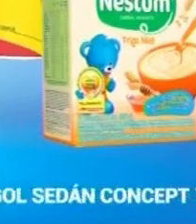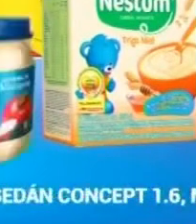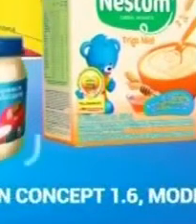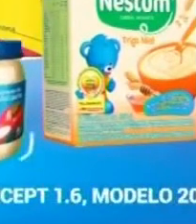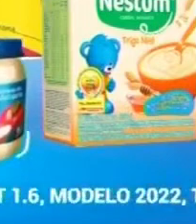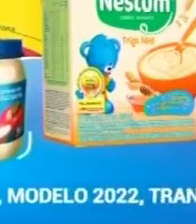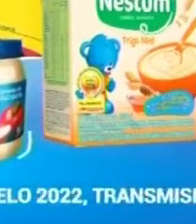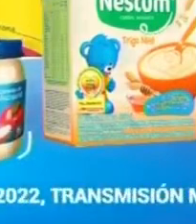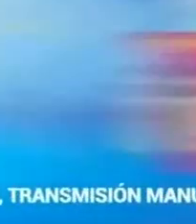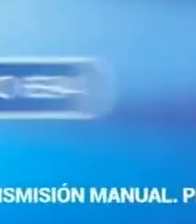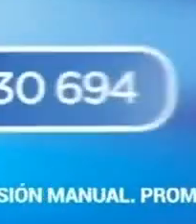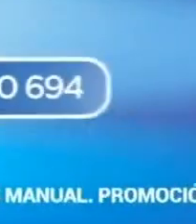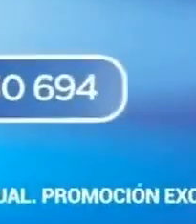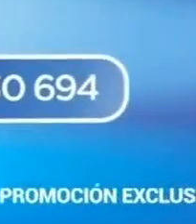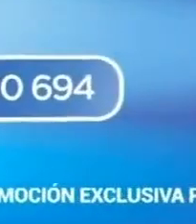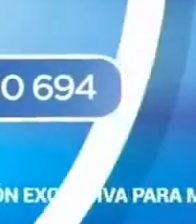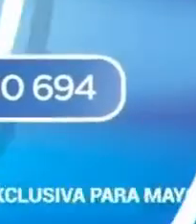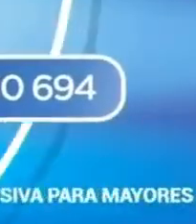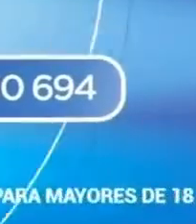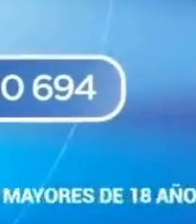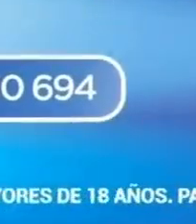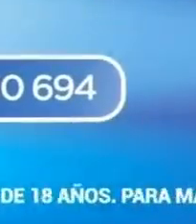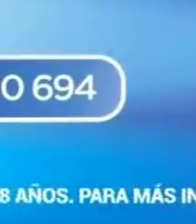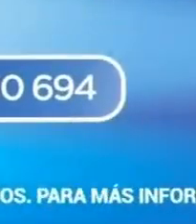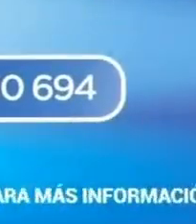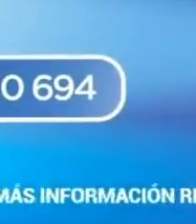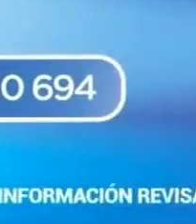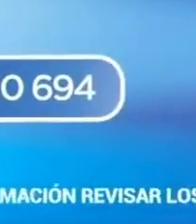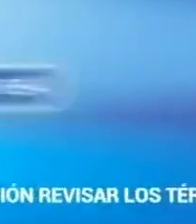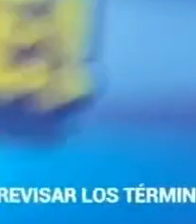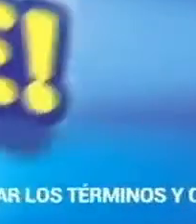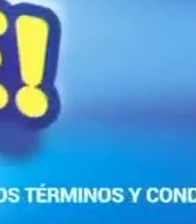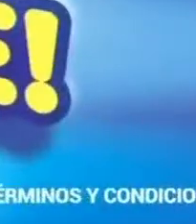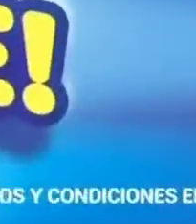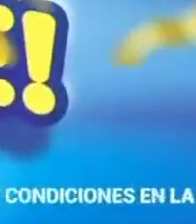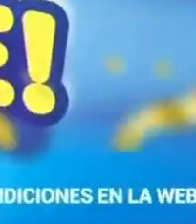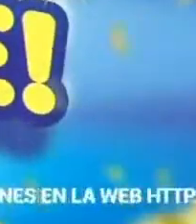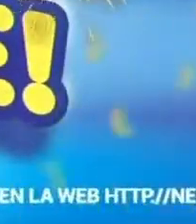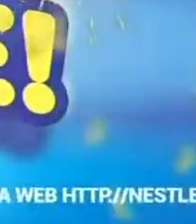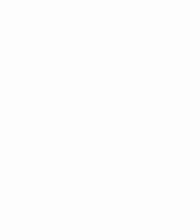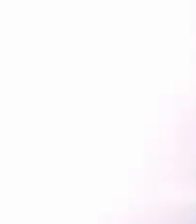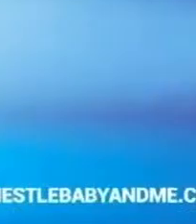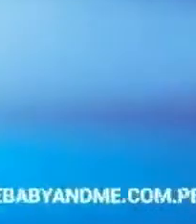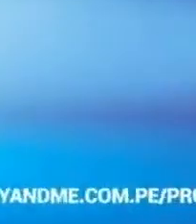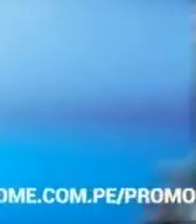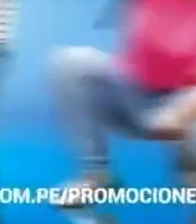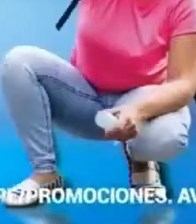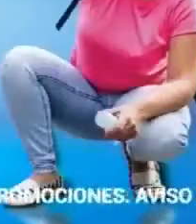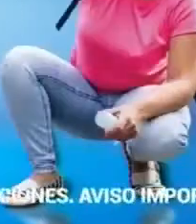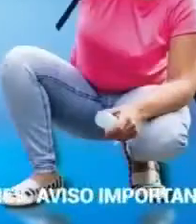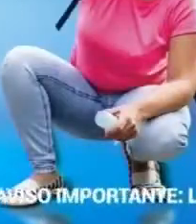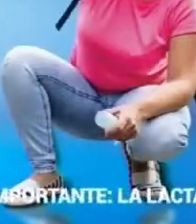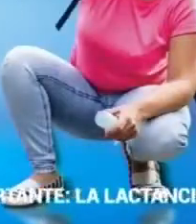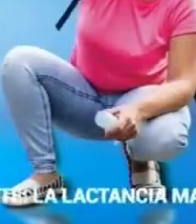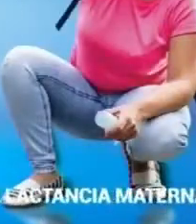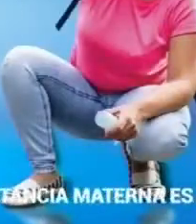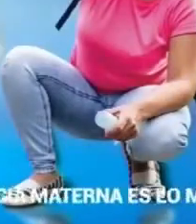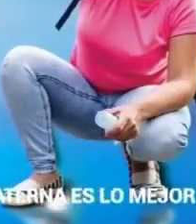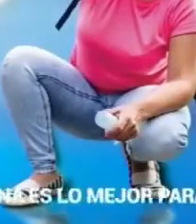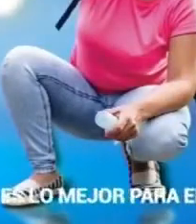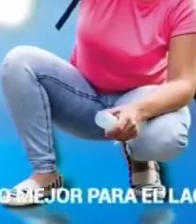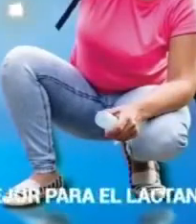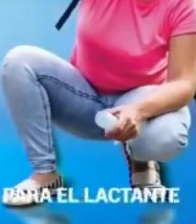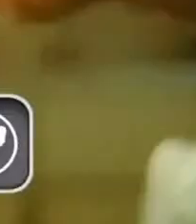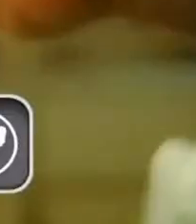Nestum, Nido o Herber. Envía un WhatsApp con la foto de tu voucher, sigue las instrucciones y descubre si ganaste. Son premios semanales. Participa y disfruta